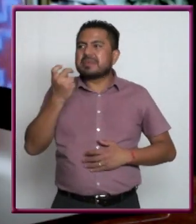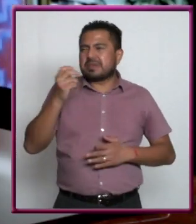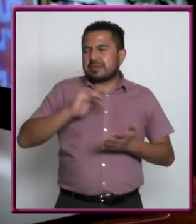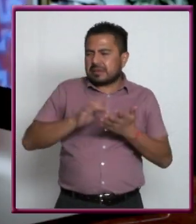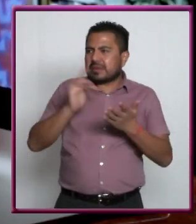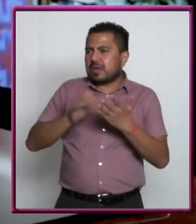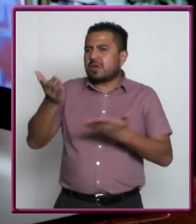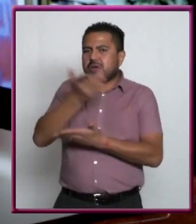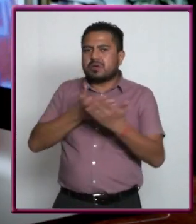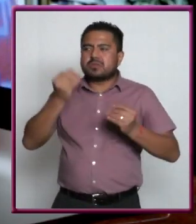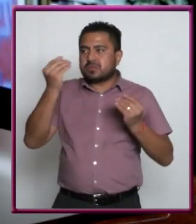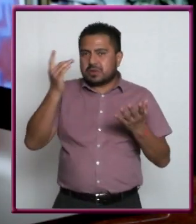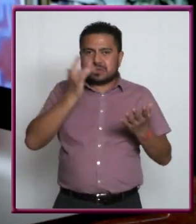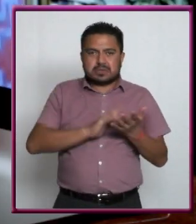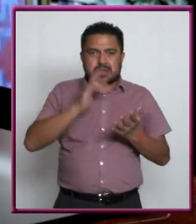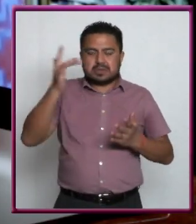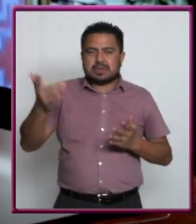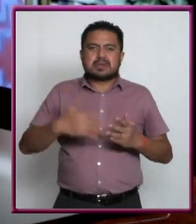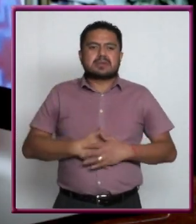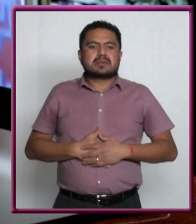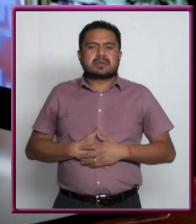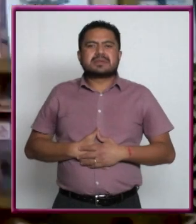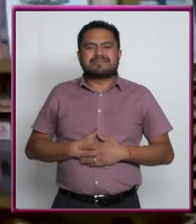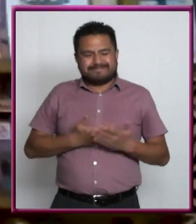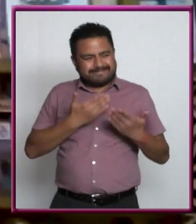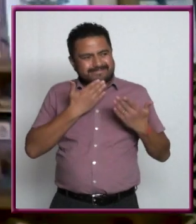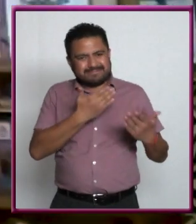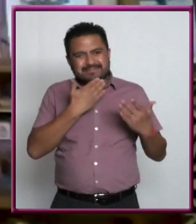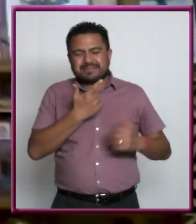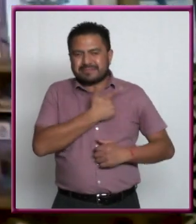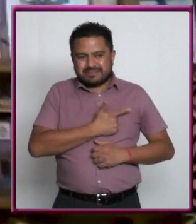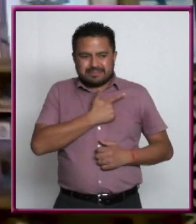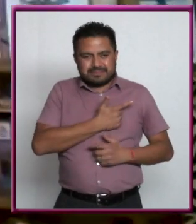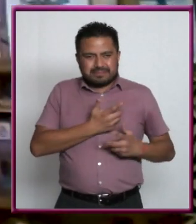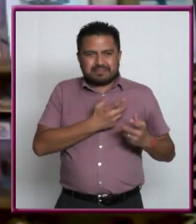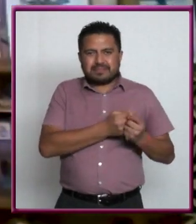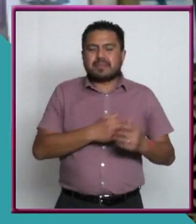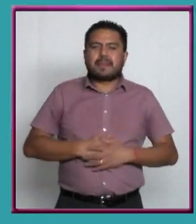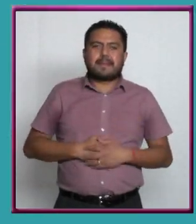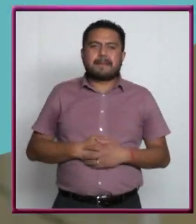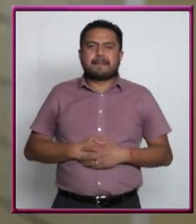nos compartes, Verónica. Muchas gracias. Al contrario, un placer.